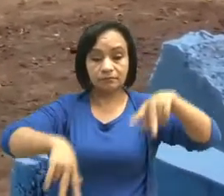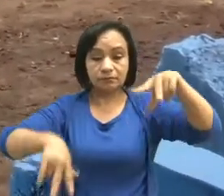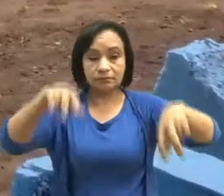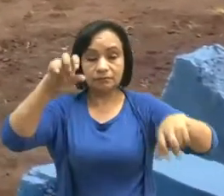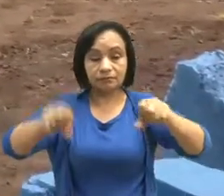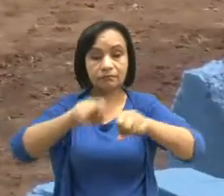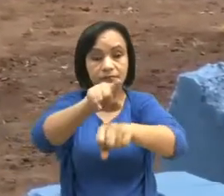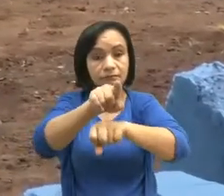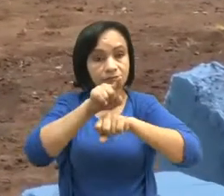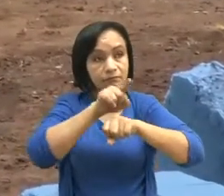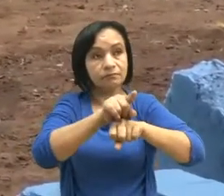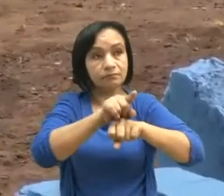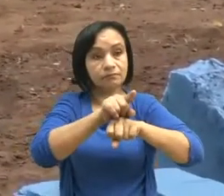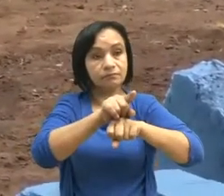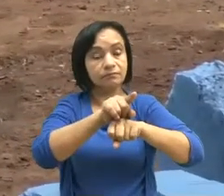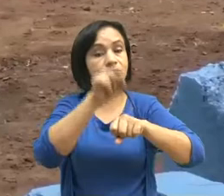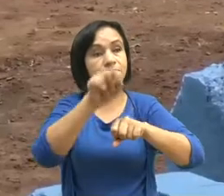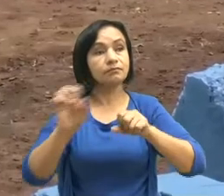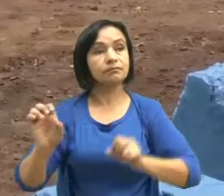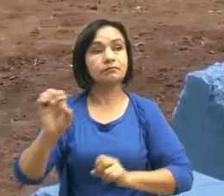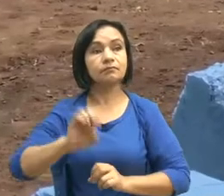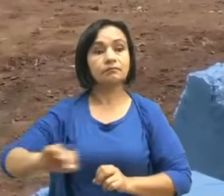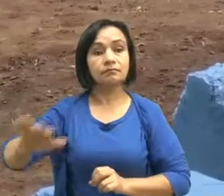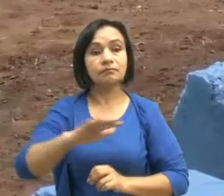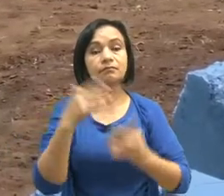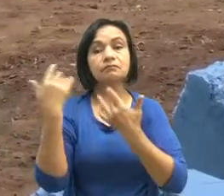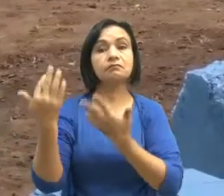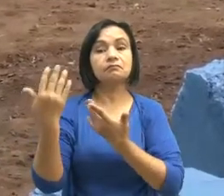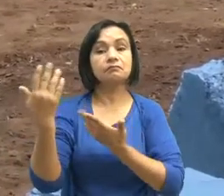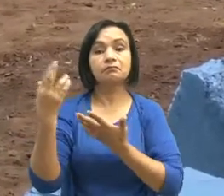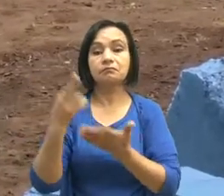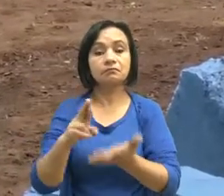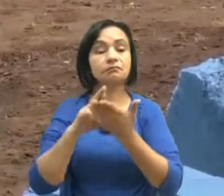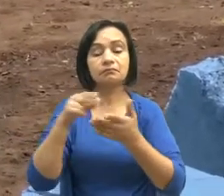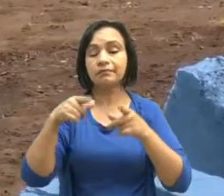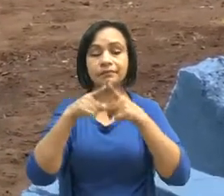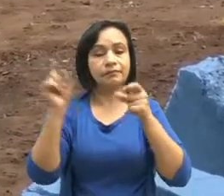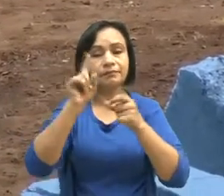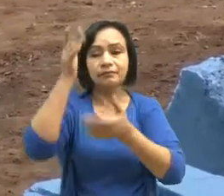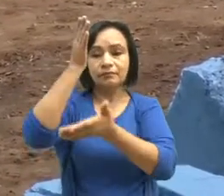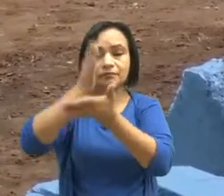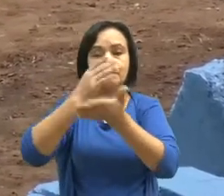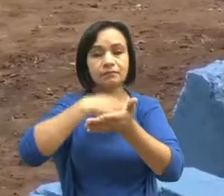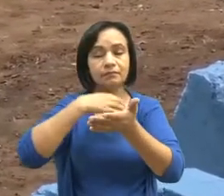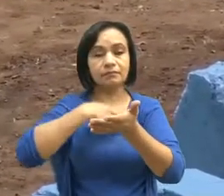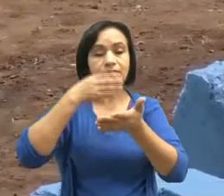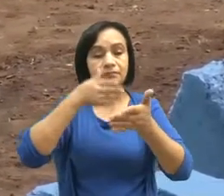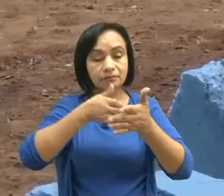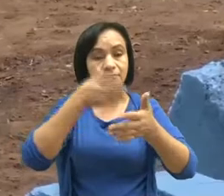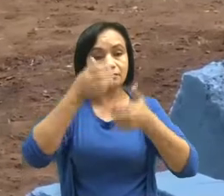Madrid, y el mismo departamento de Estelí, y no estar esperando una respuesta desde el nivel central de Managua. Entonces eso también nos permite ir